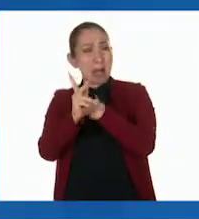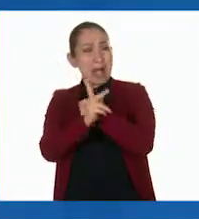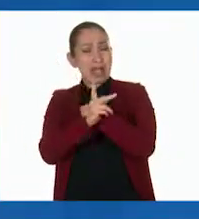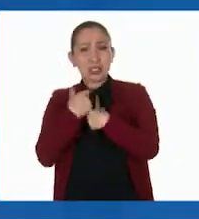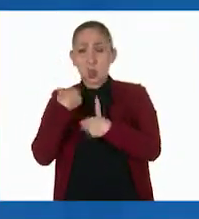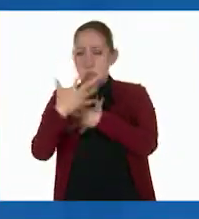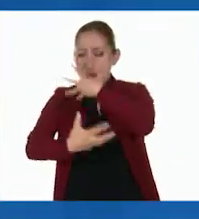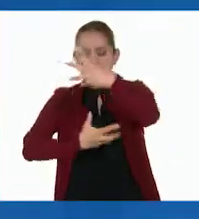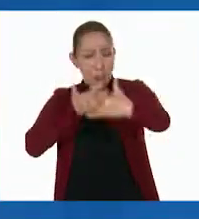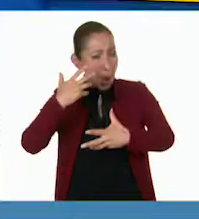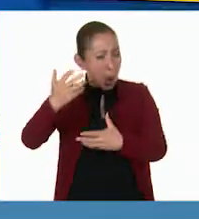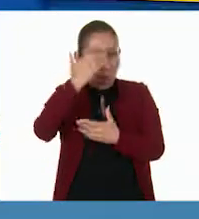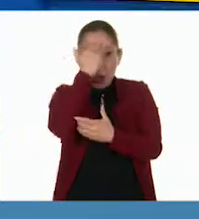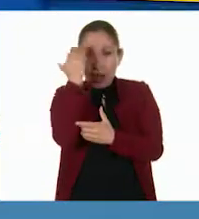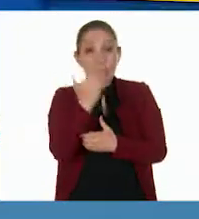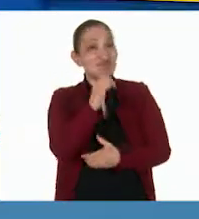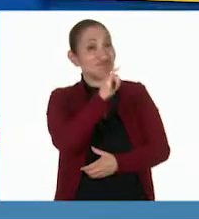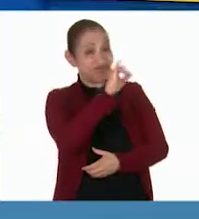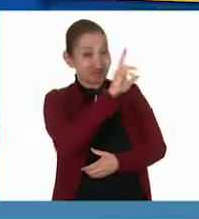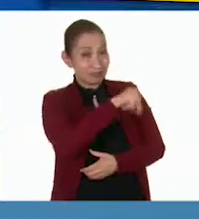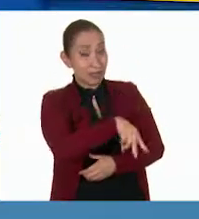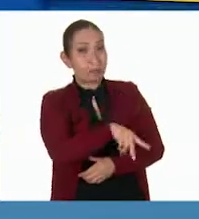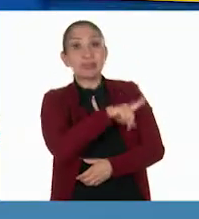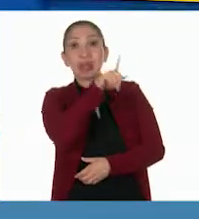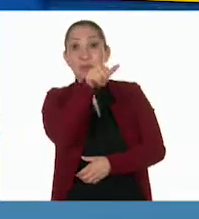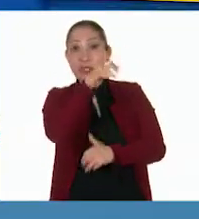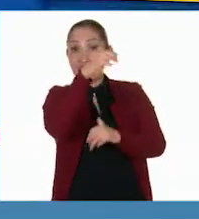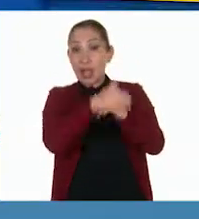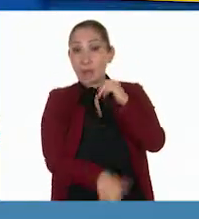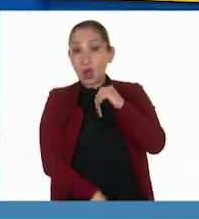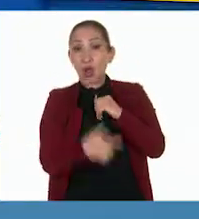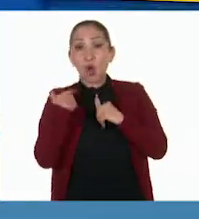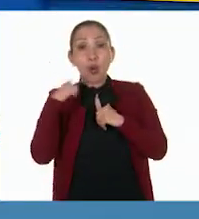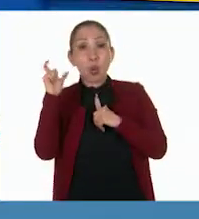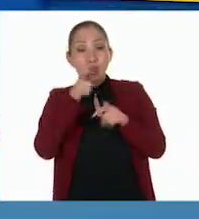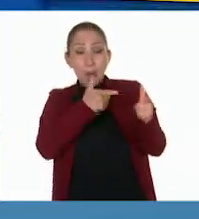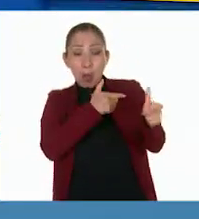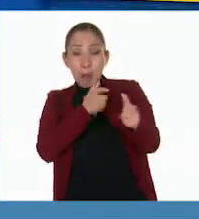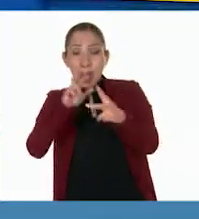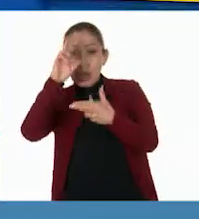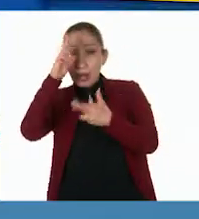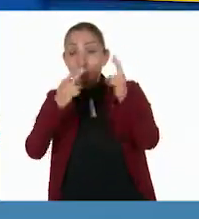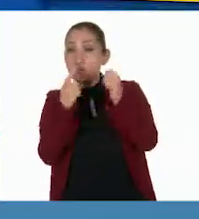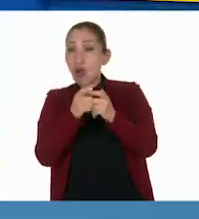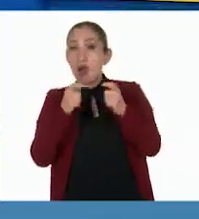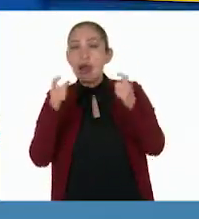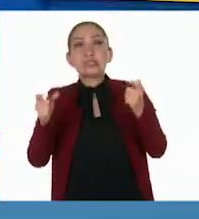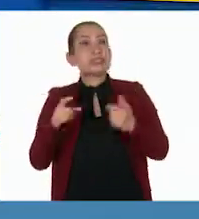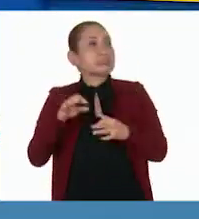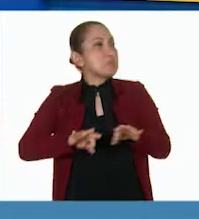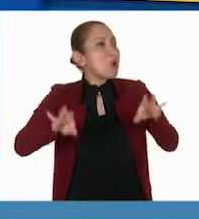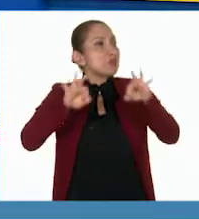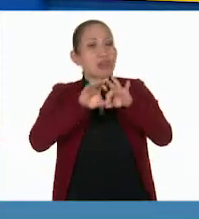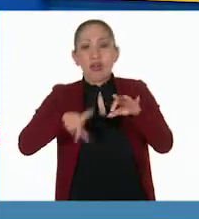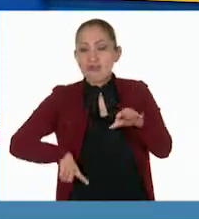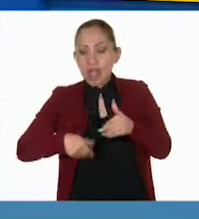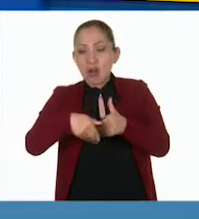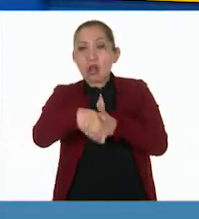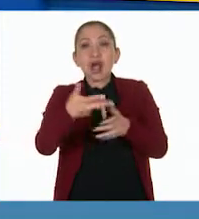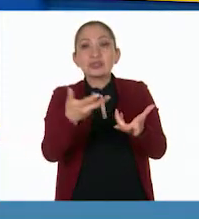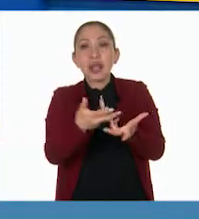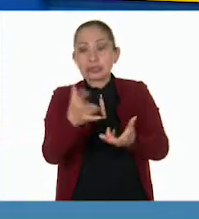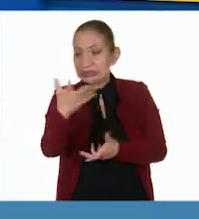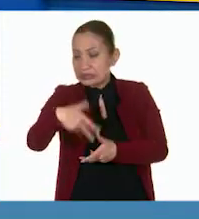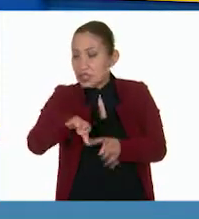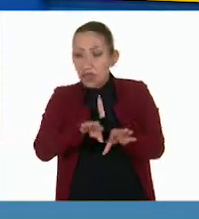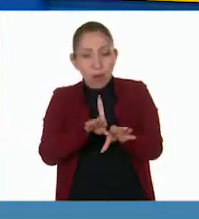completamente revuelto. Exacto. Y después de que acabó la lucha armada, uno de los más grandes retos de los gobiernos mexicanos fue